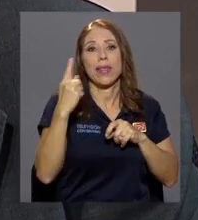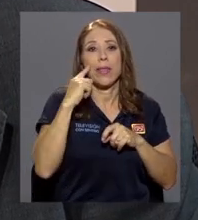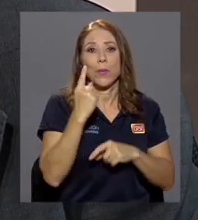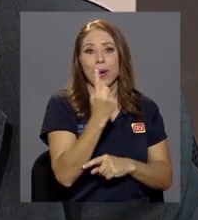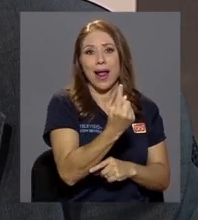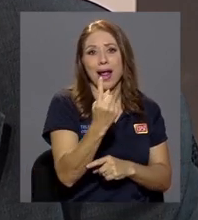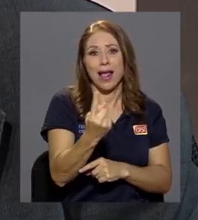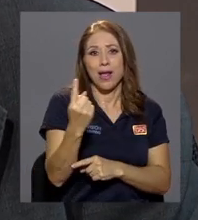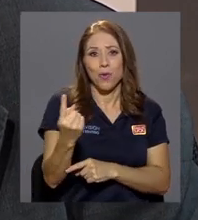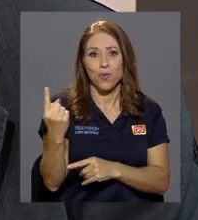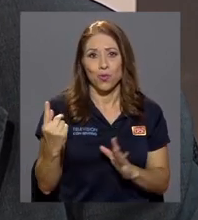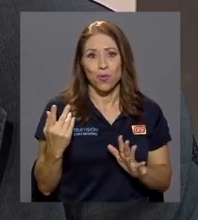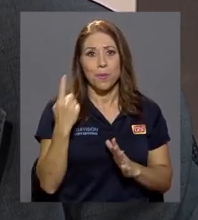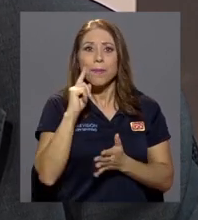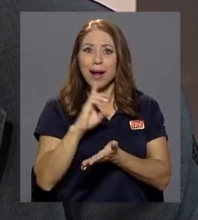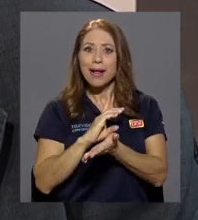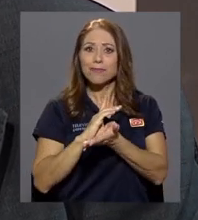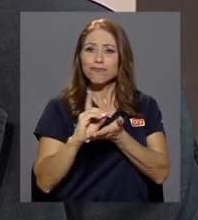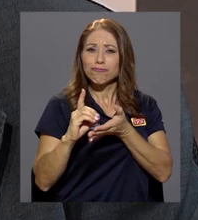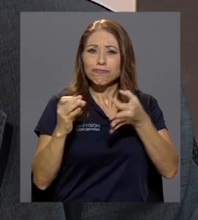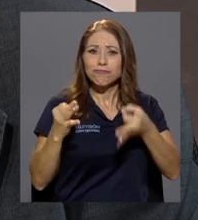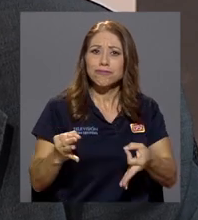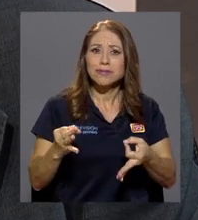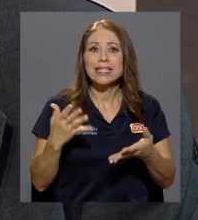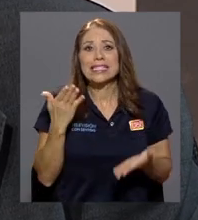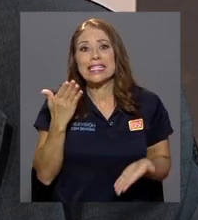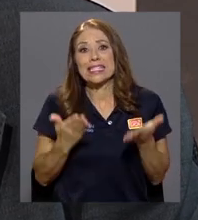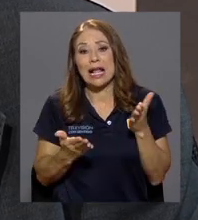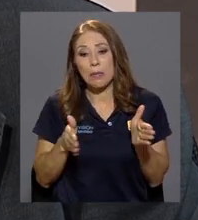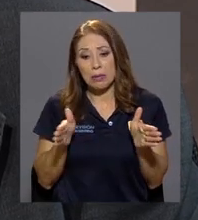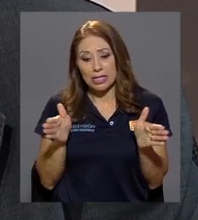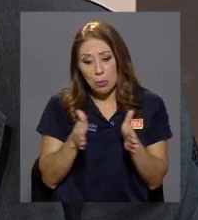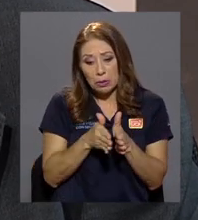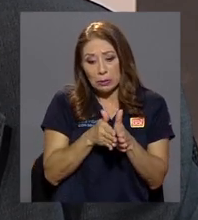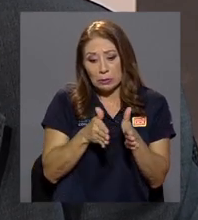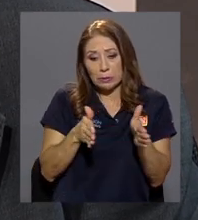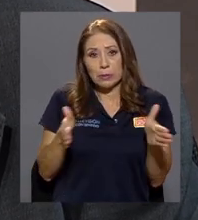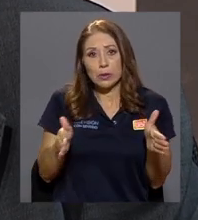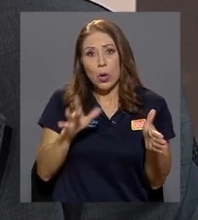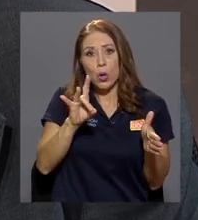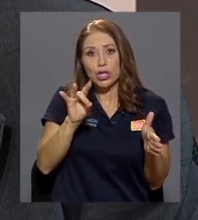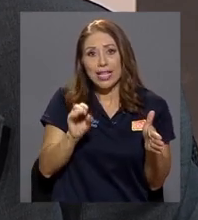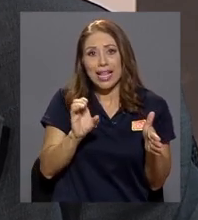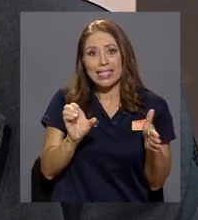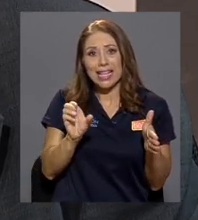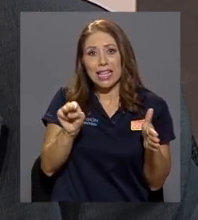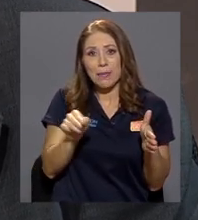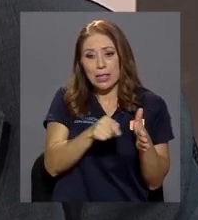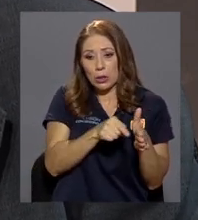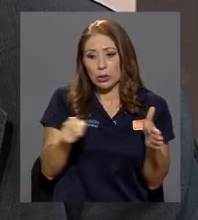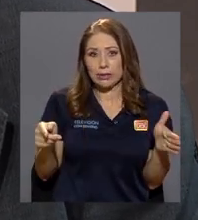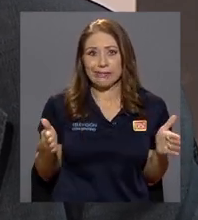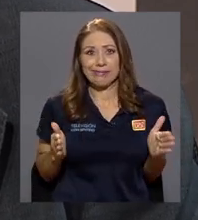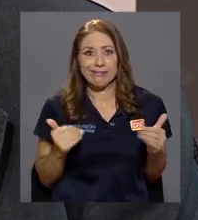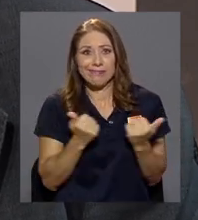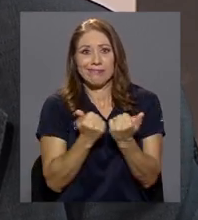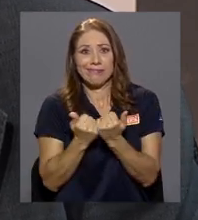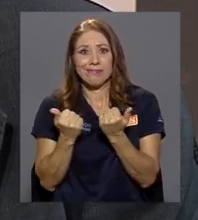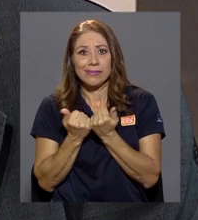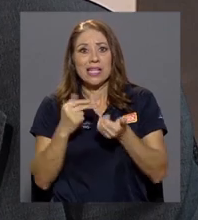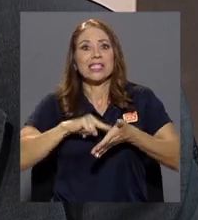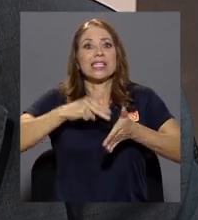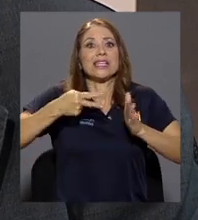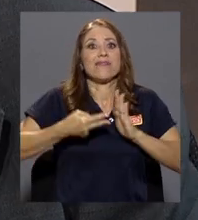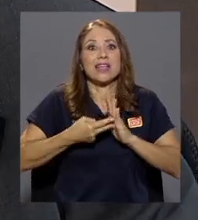cada por cada preso sino que pueden tener escasamente 80 centímetros donde literalmente eso quiere decir que en la vida cotidiana